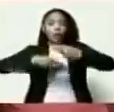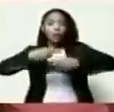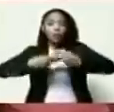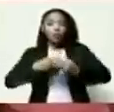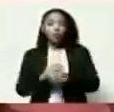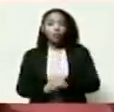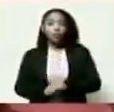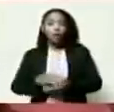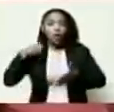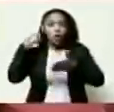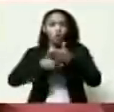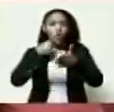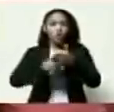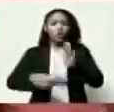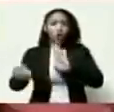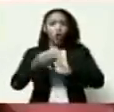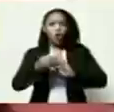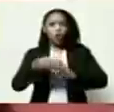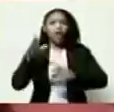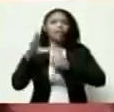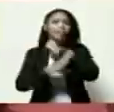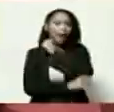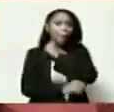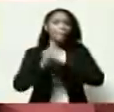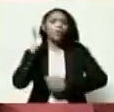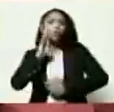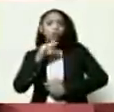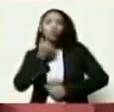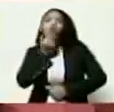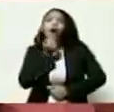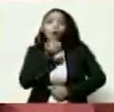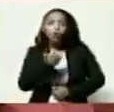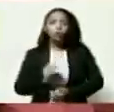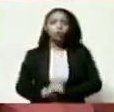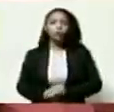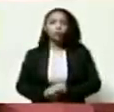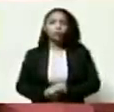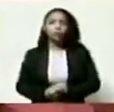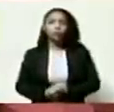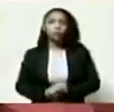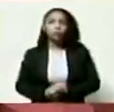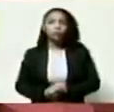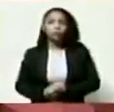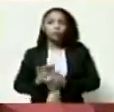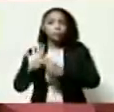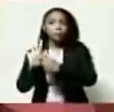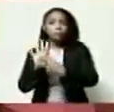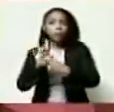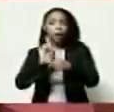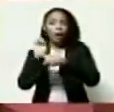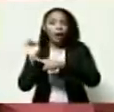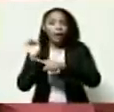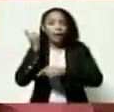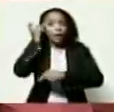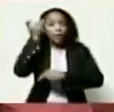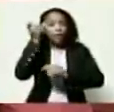la lucha contra el burocratismo, contra la corrupción, se planteó allí, ustedes saben,